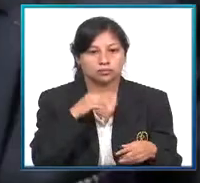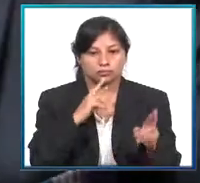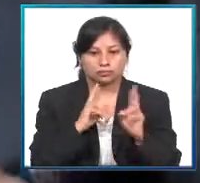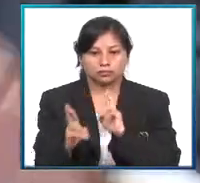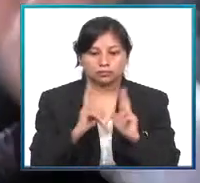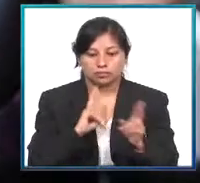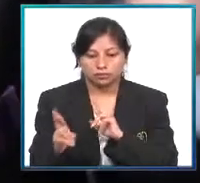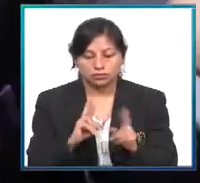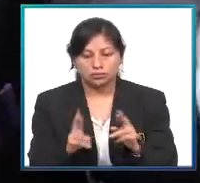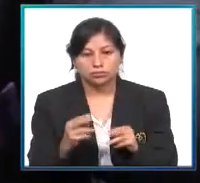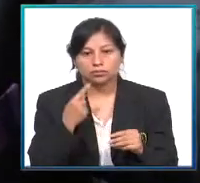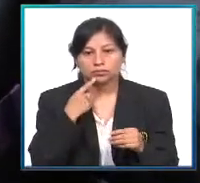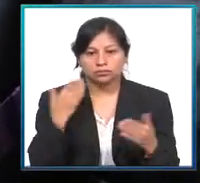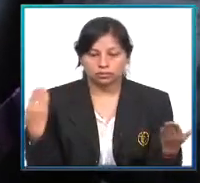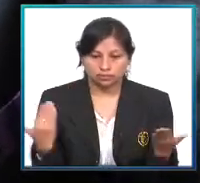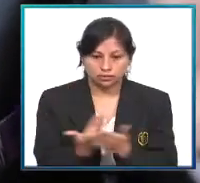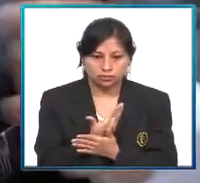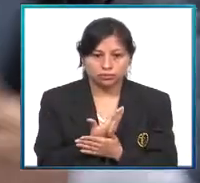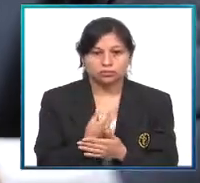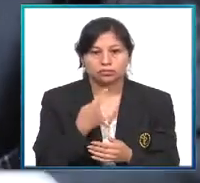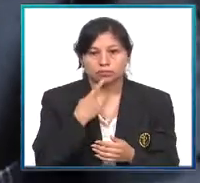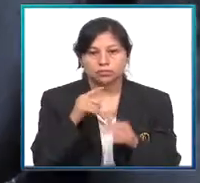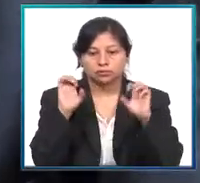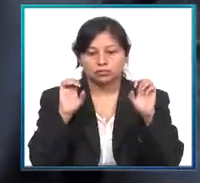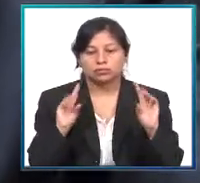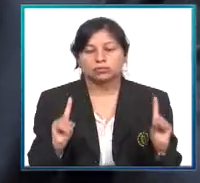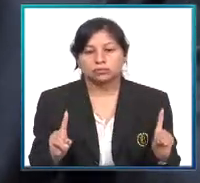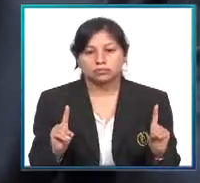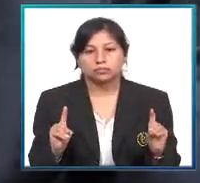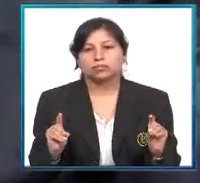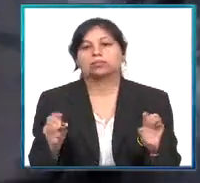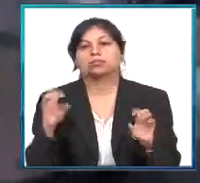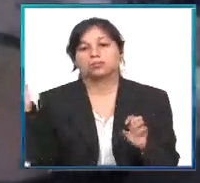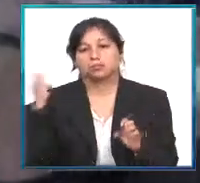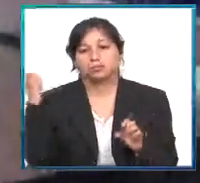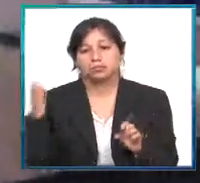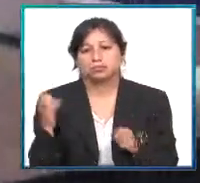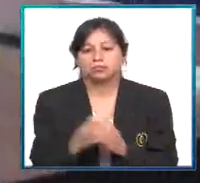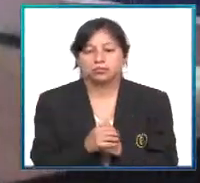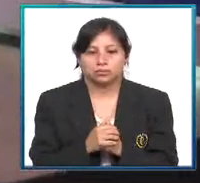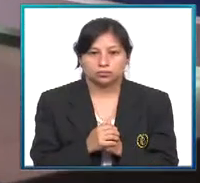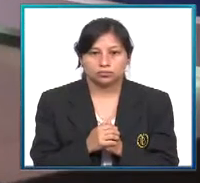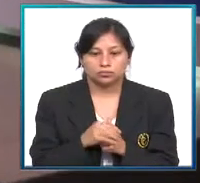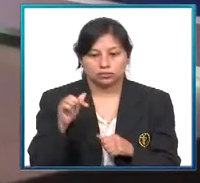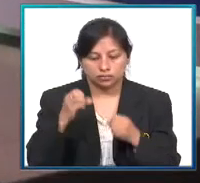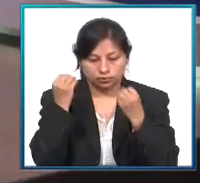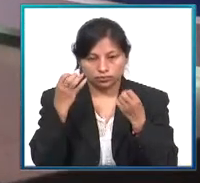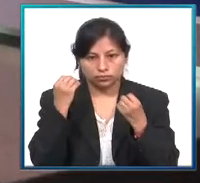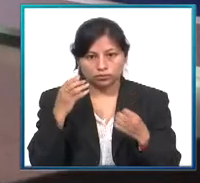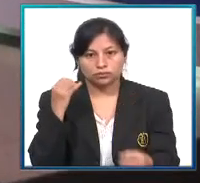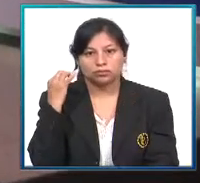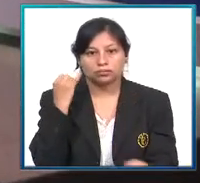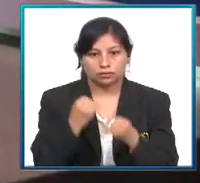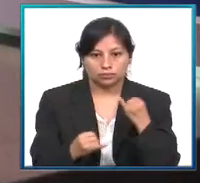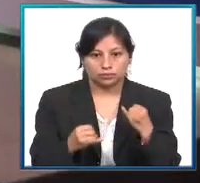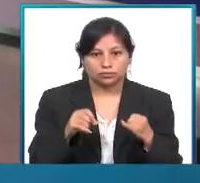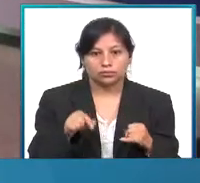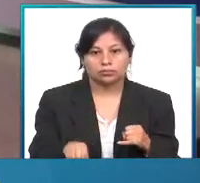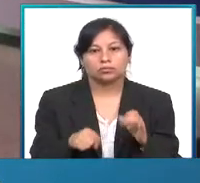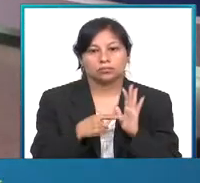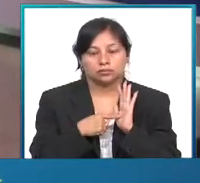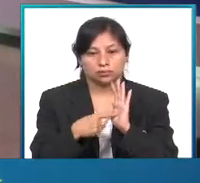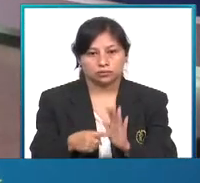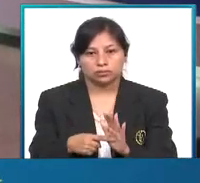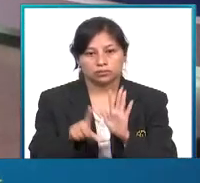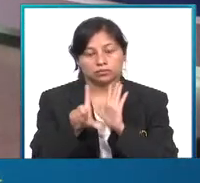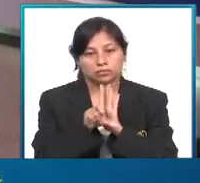Relaciones Exteriores para inaugurar sedes en Estados Unidos y Europa. Con esta información ponemos punto final a nuestra presentación